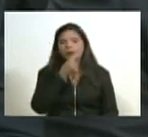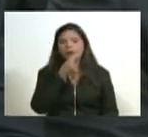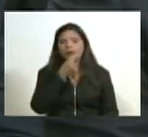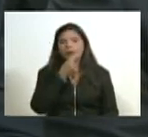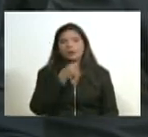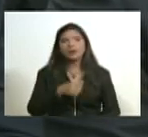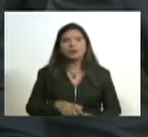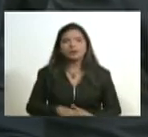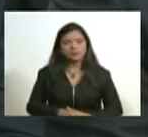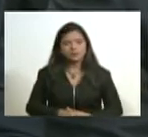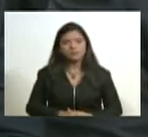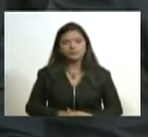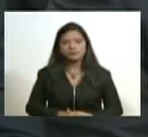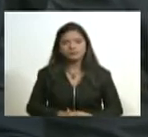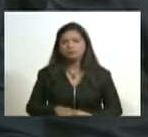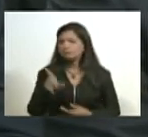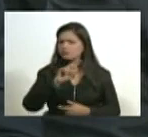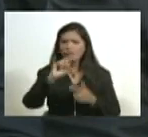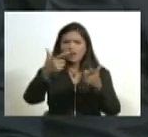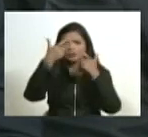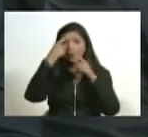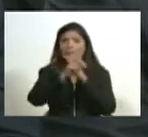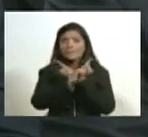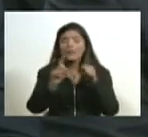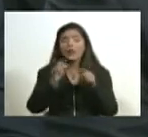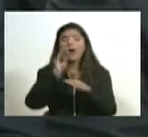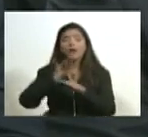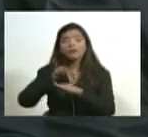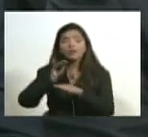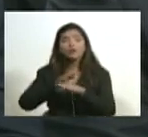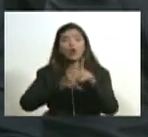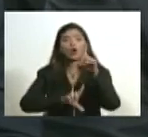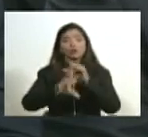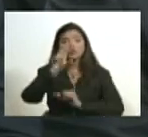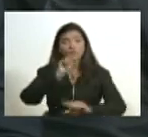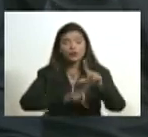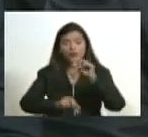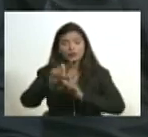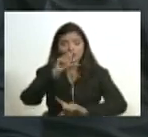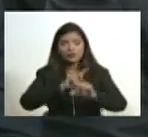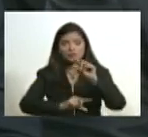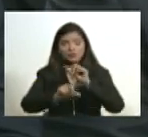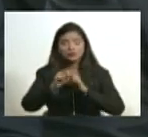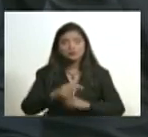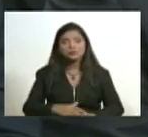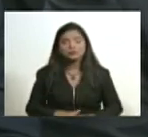chavista, ni mucho menos, pero acaba de denunciar hace una hora en su cuenta Twitter que,